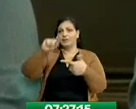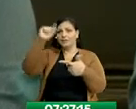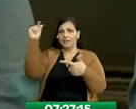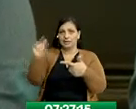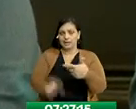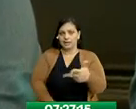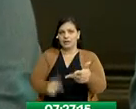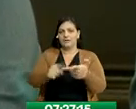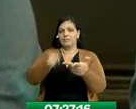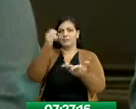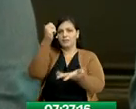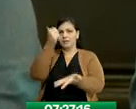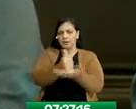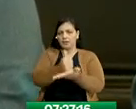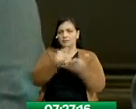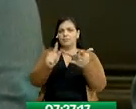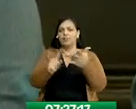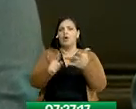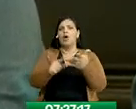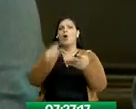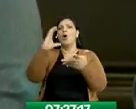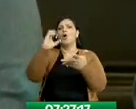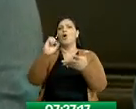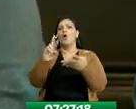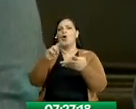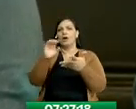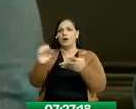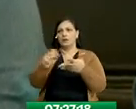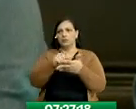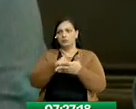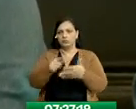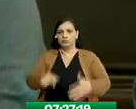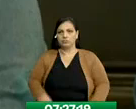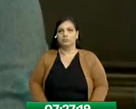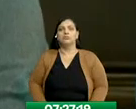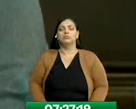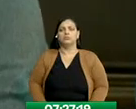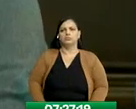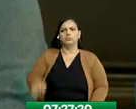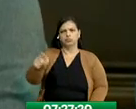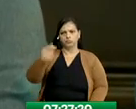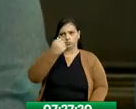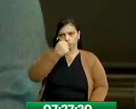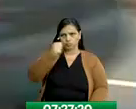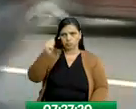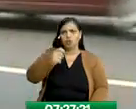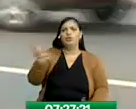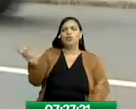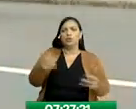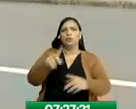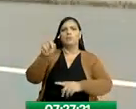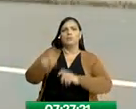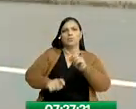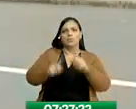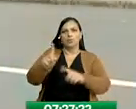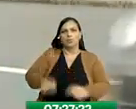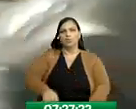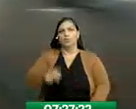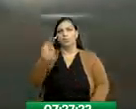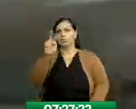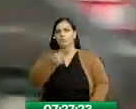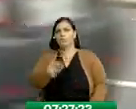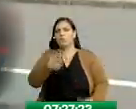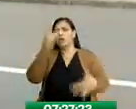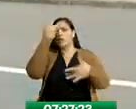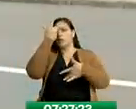la ciudadanía, en caso de presentar sintomatología, fiebre, tos, malestar, por favor no automedicarse. En este marco, las